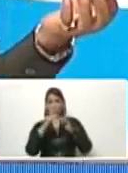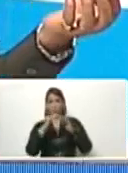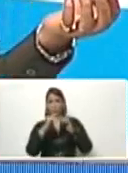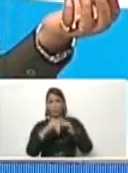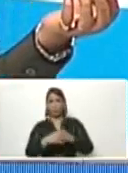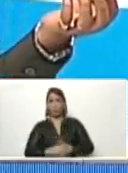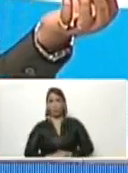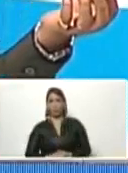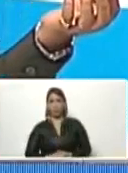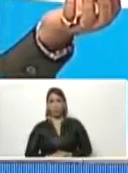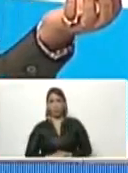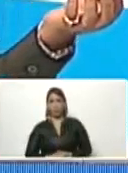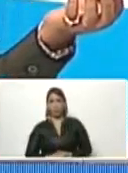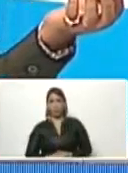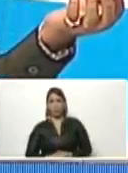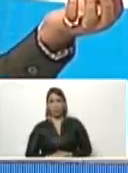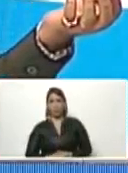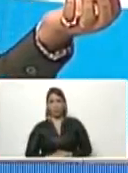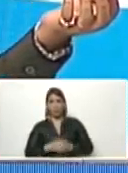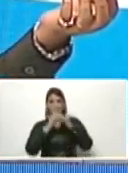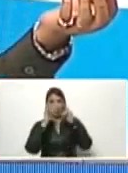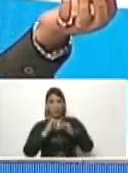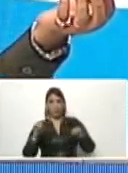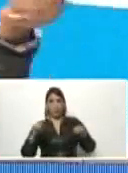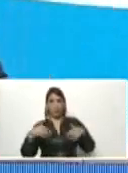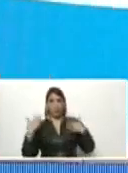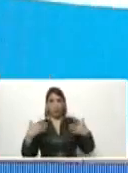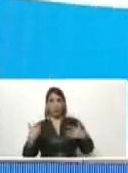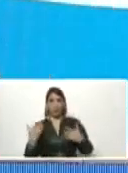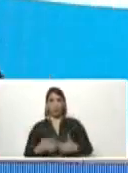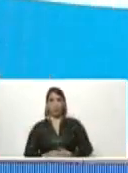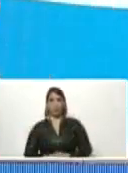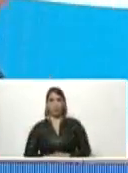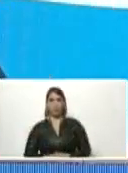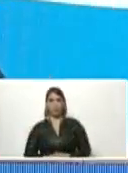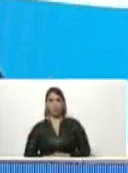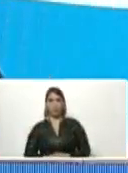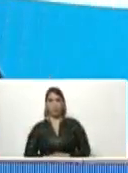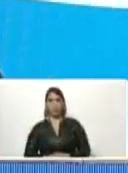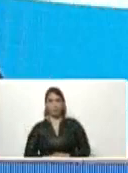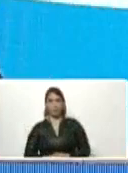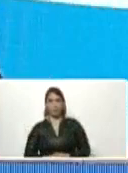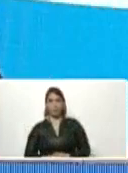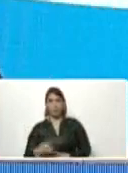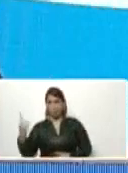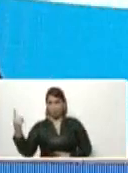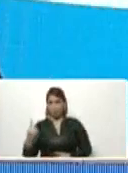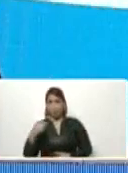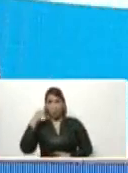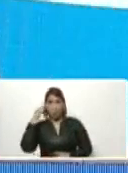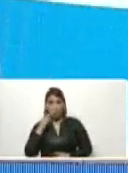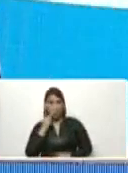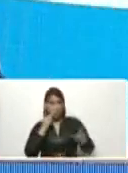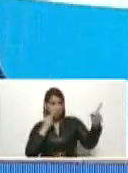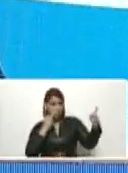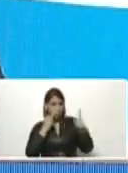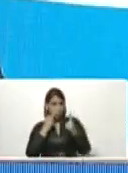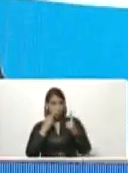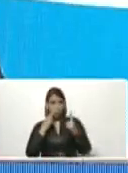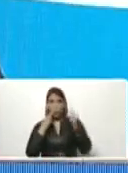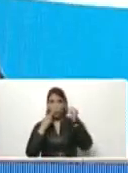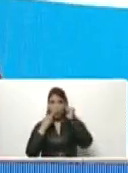celestiales de felicidad, porque Simón y Manuela, que se